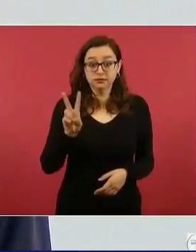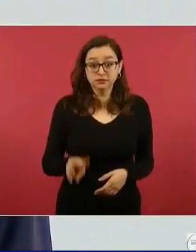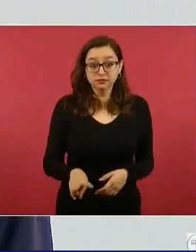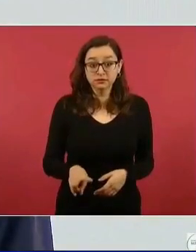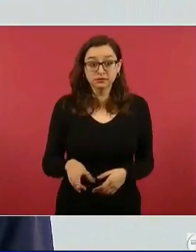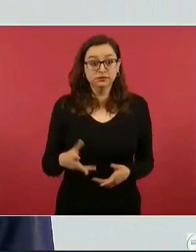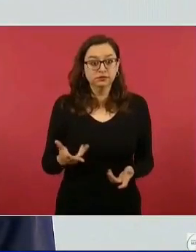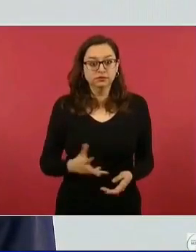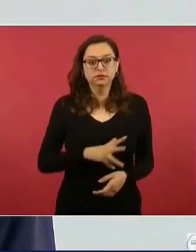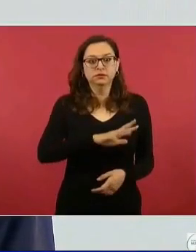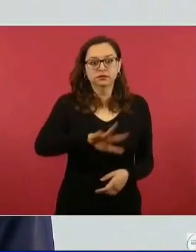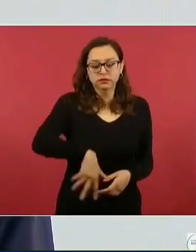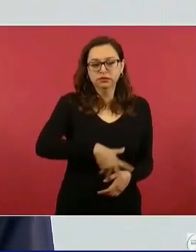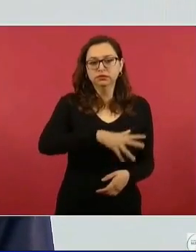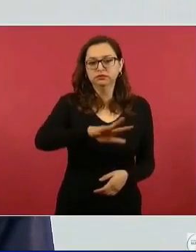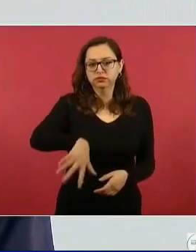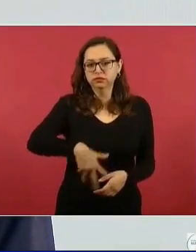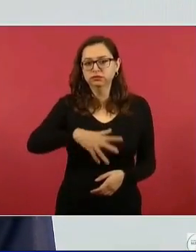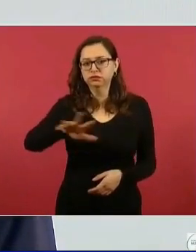sobre declaraciones